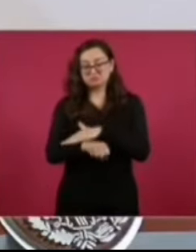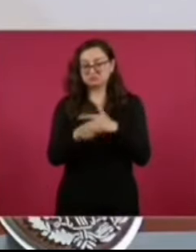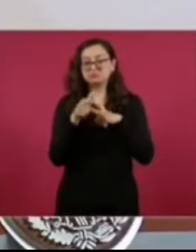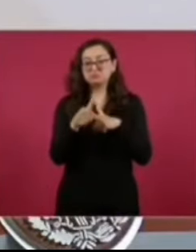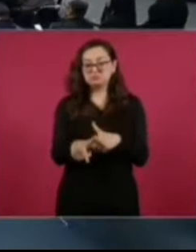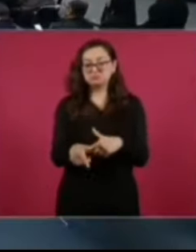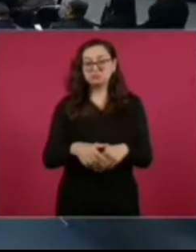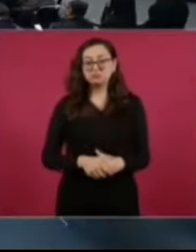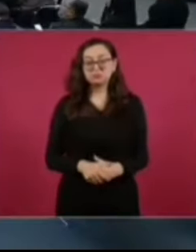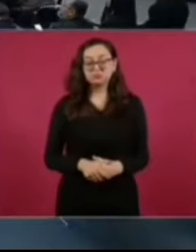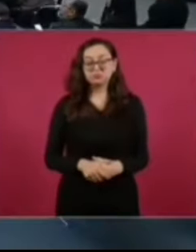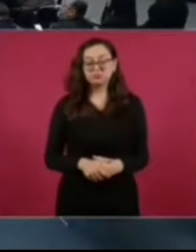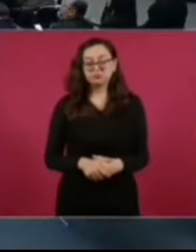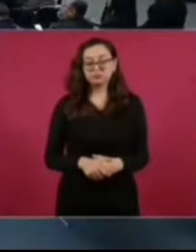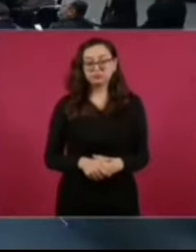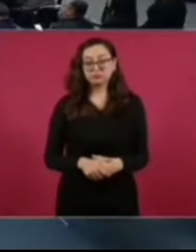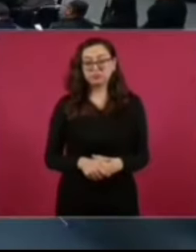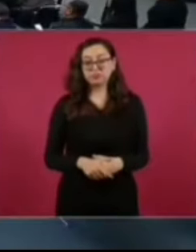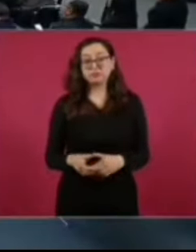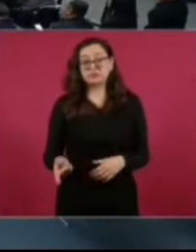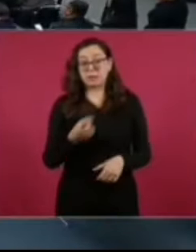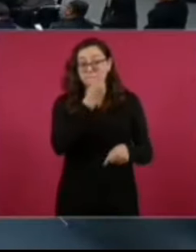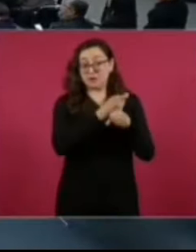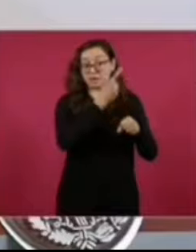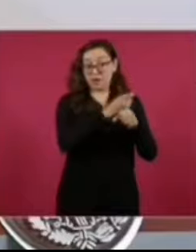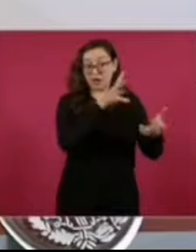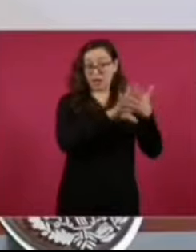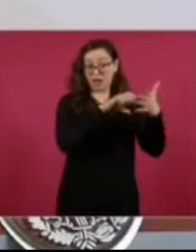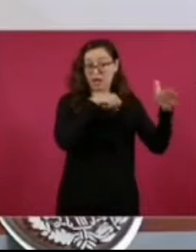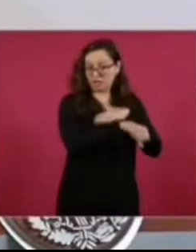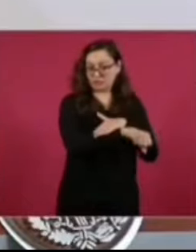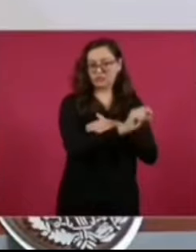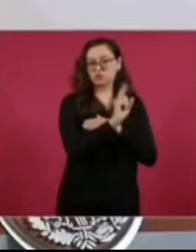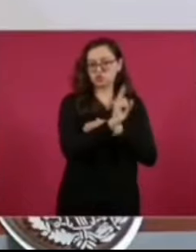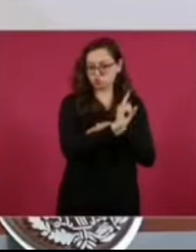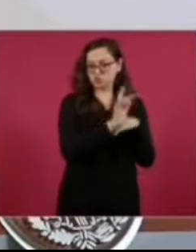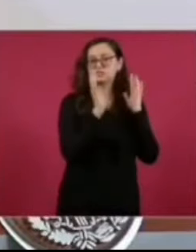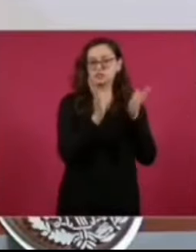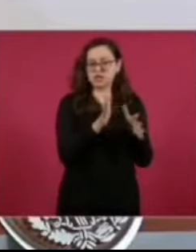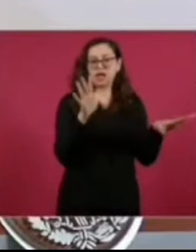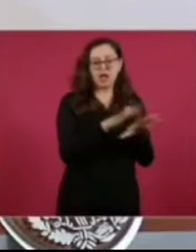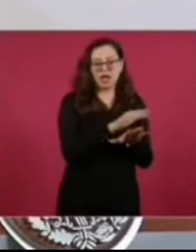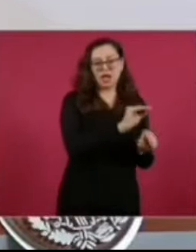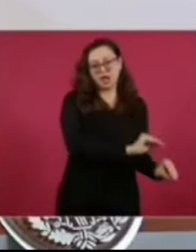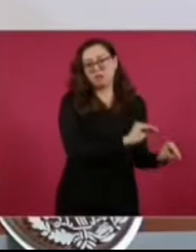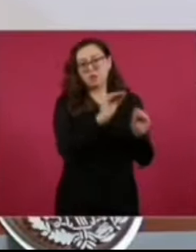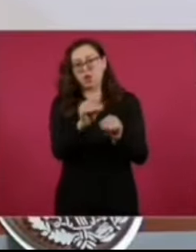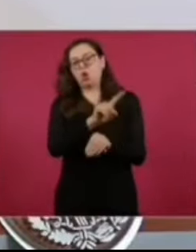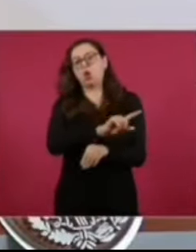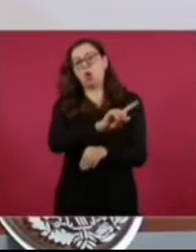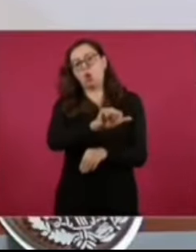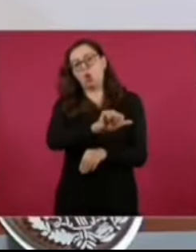estadounidenses, pero sí que no estaba en ese lugar, en el penal en donde había estado